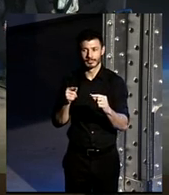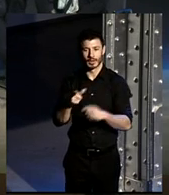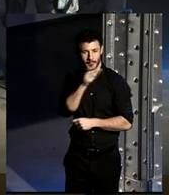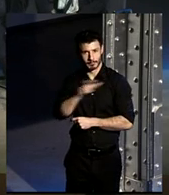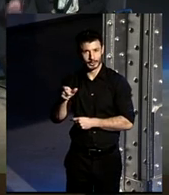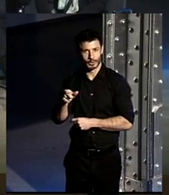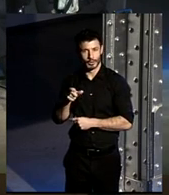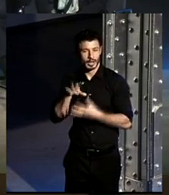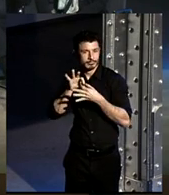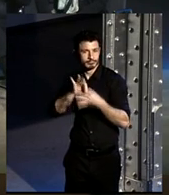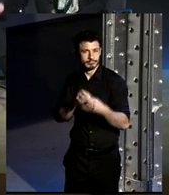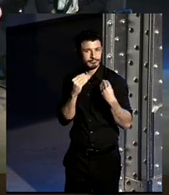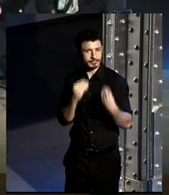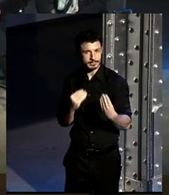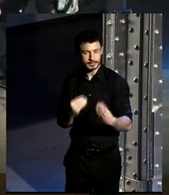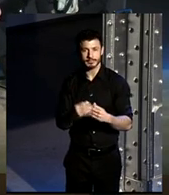que podíamos tener.